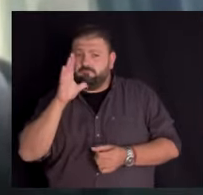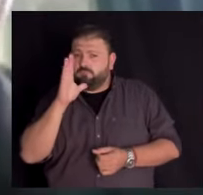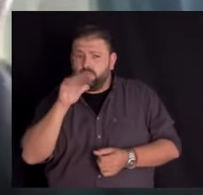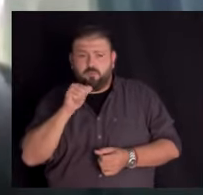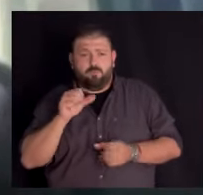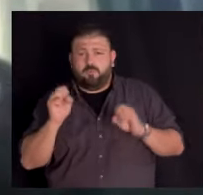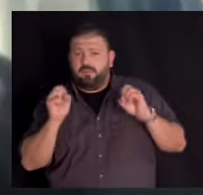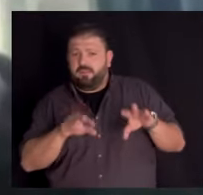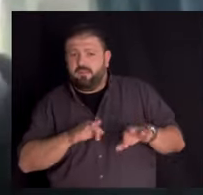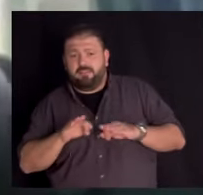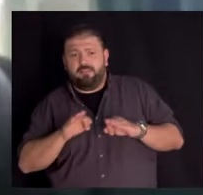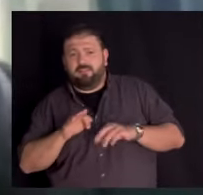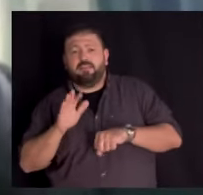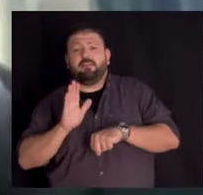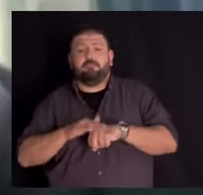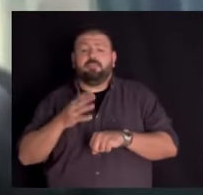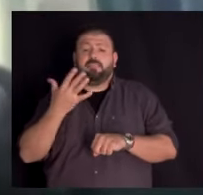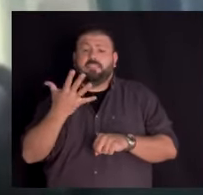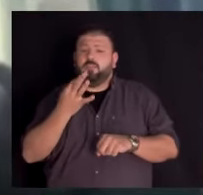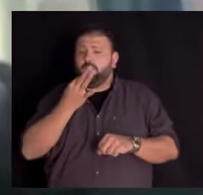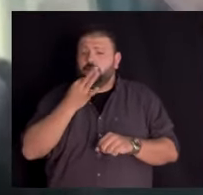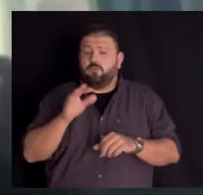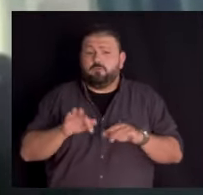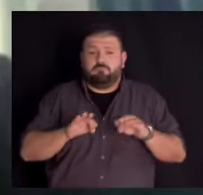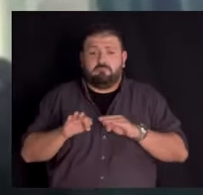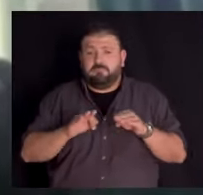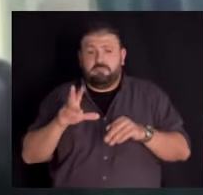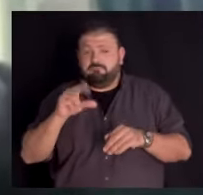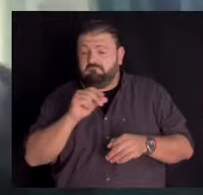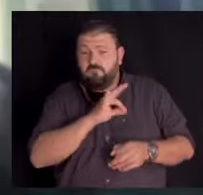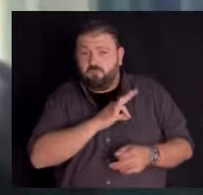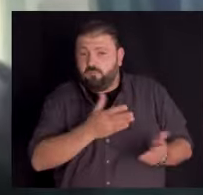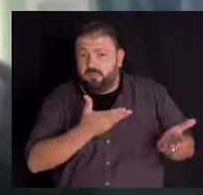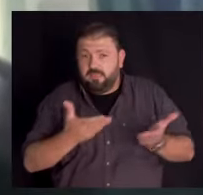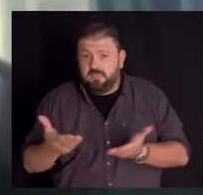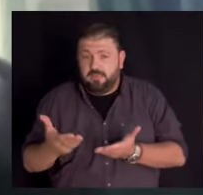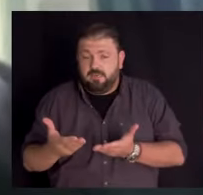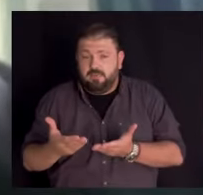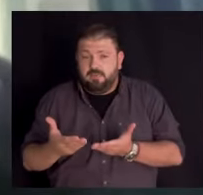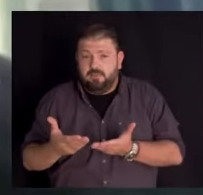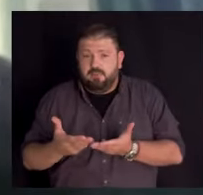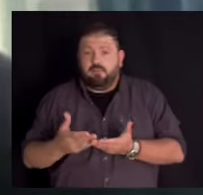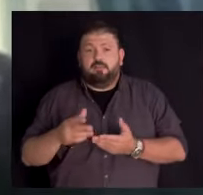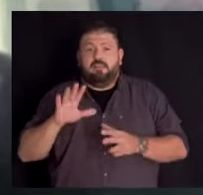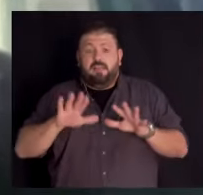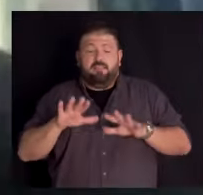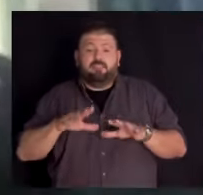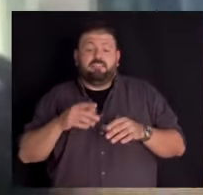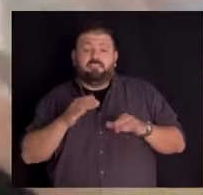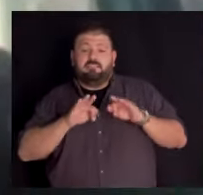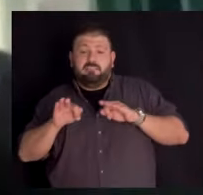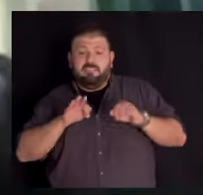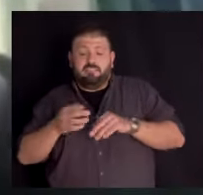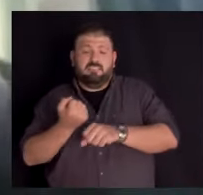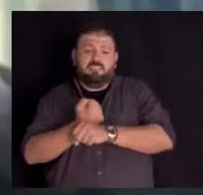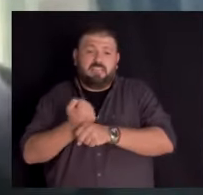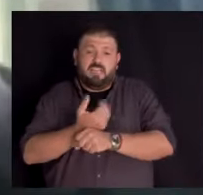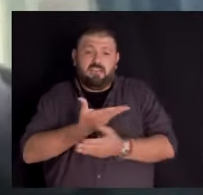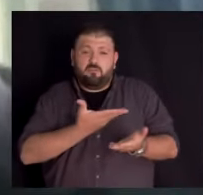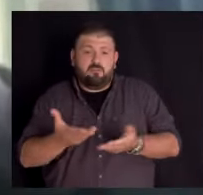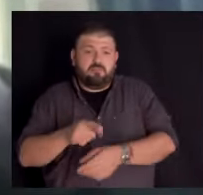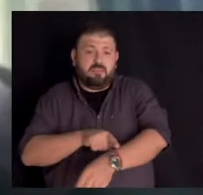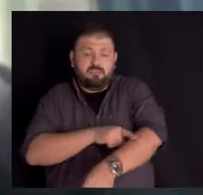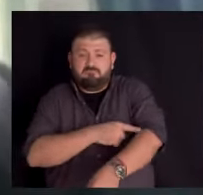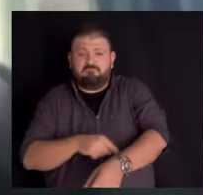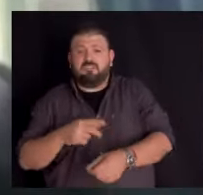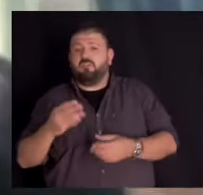trabajar más de, bueno, a lo máximo 5 minutos, porque si no ya no llega sangre, nutrientes y oxígeno al cerebro y puede haber muerte